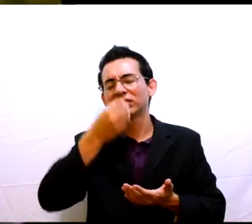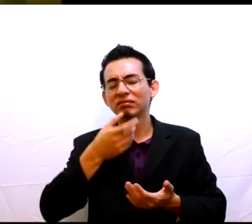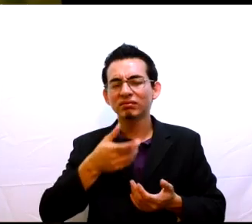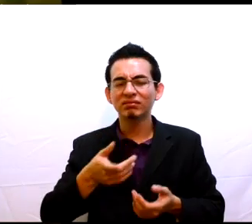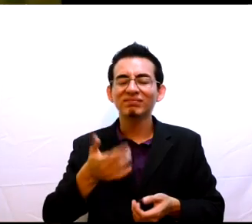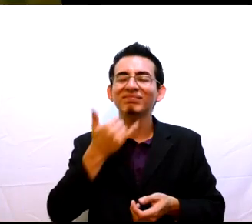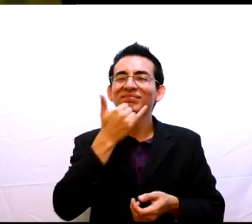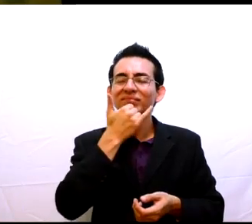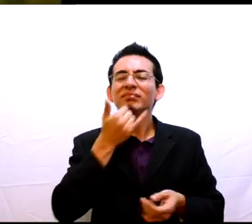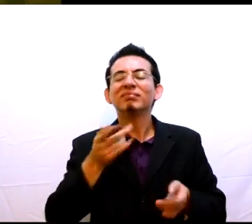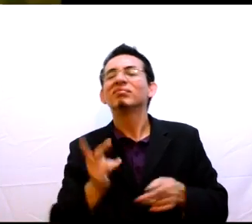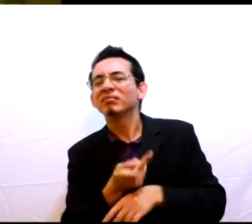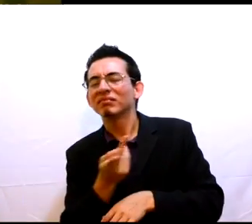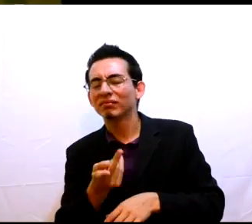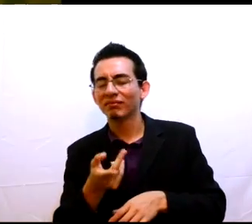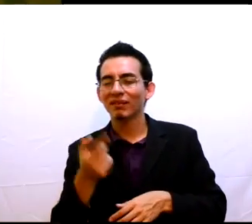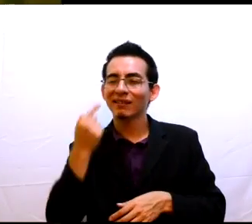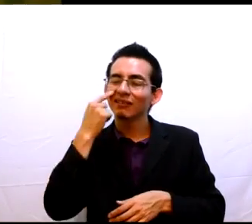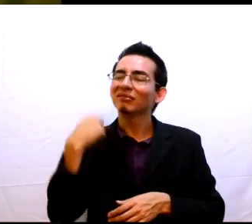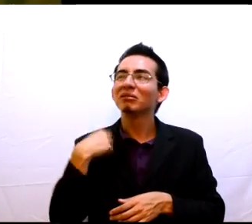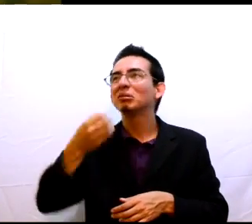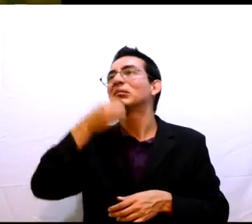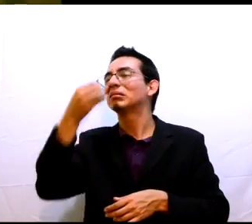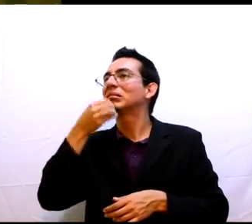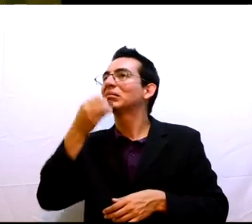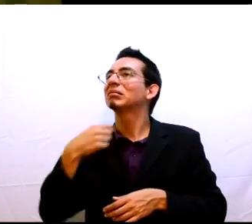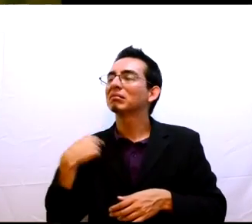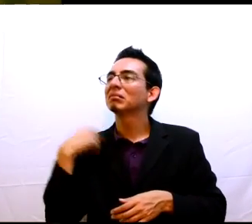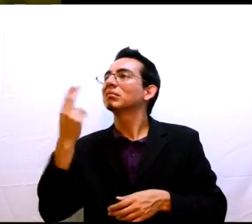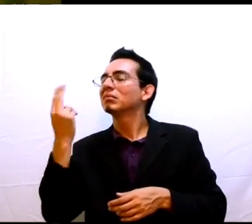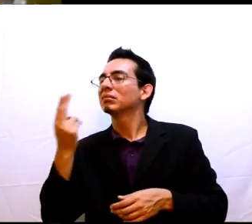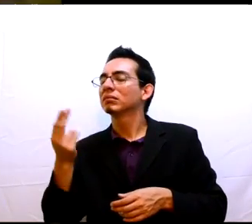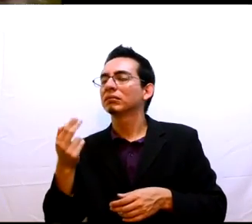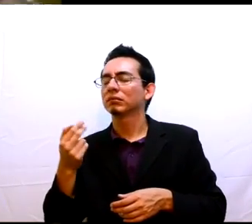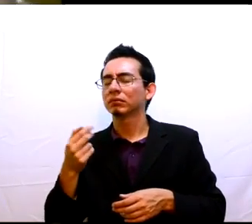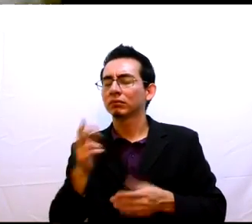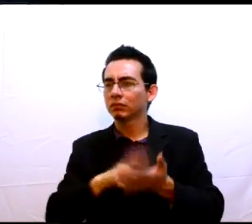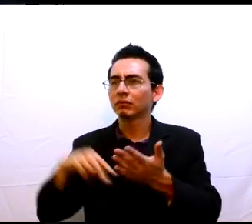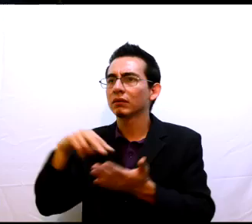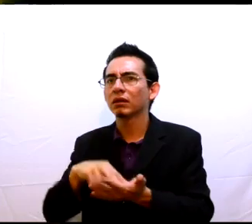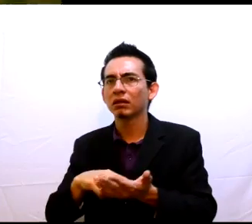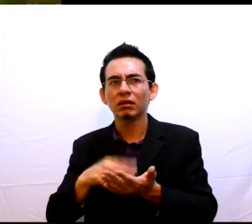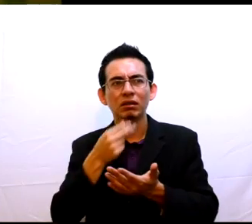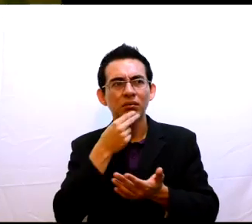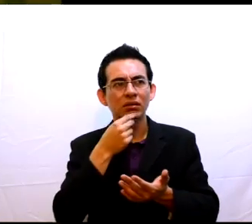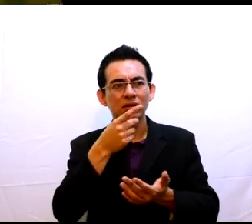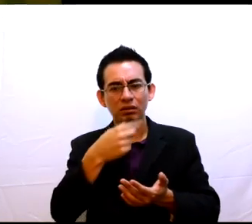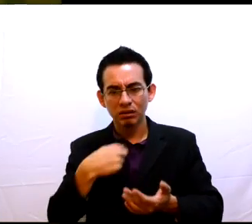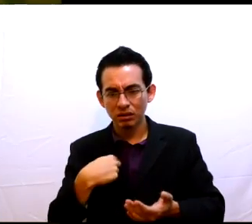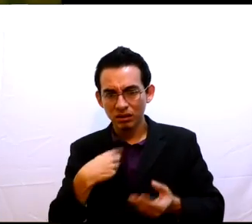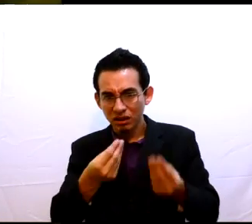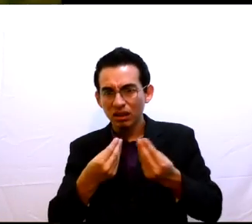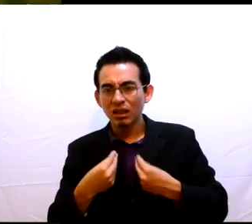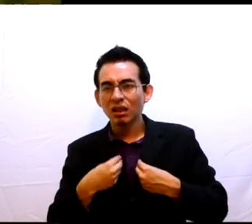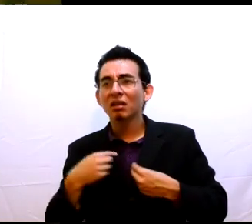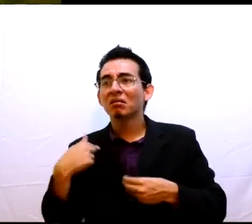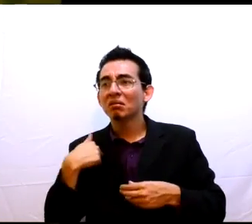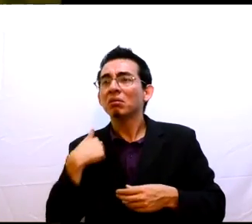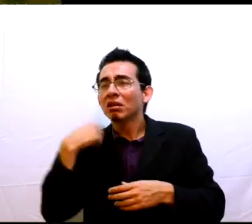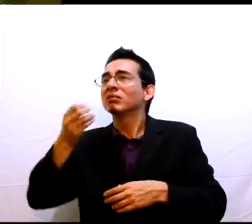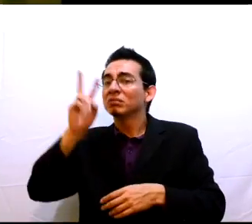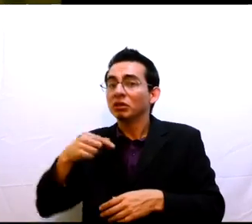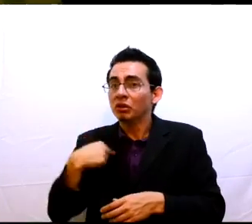perdón le digo oye entonces que mira está orando ese me dijo que te diera esto y se levanta sí y gloria a dios y si estaba orando